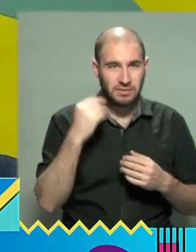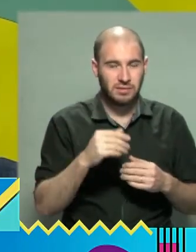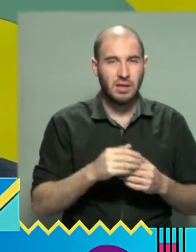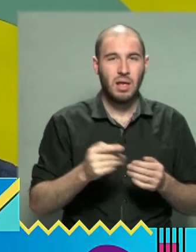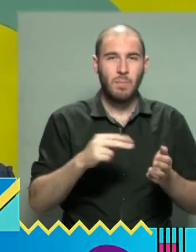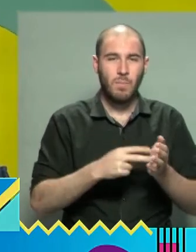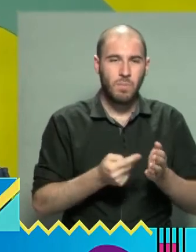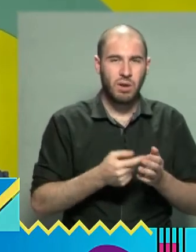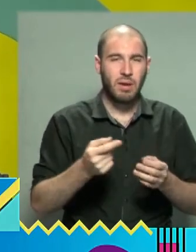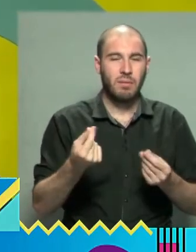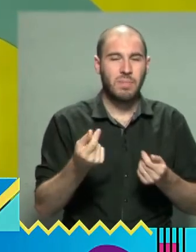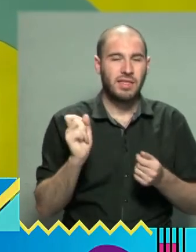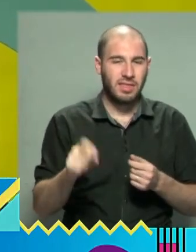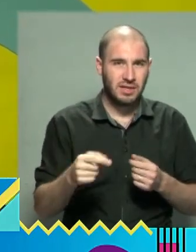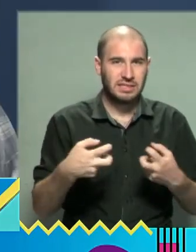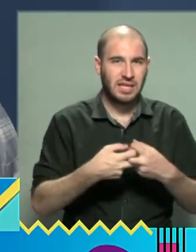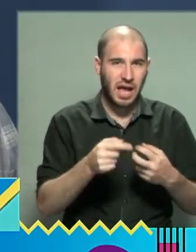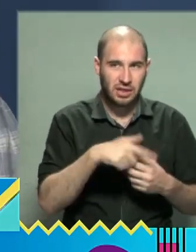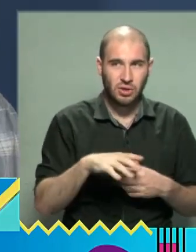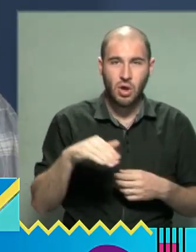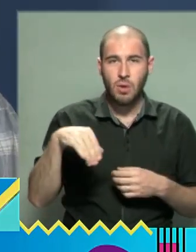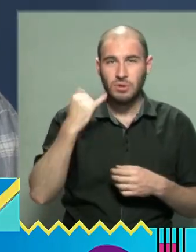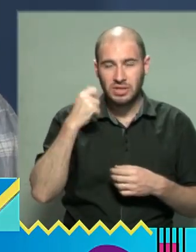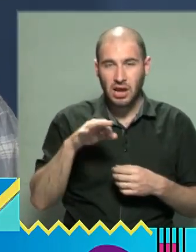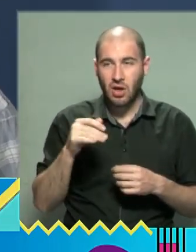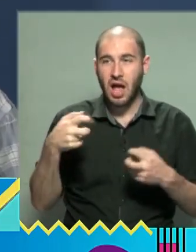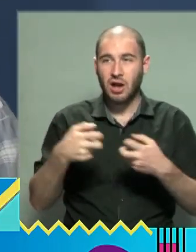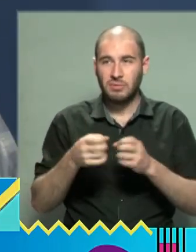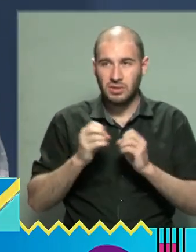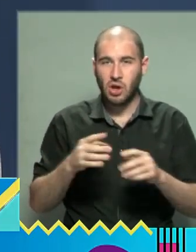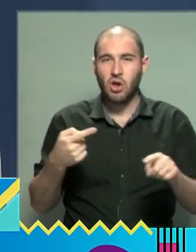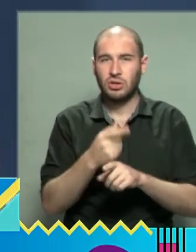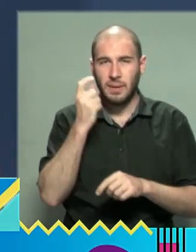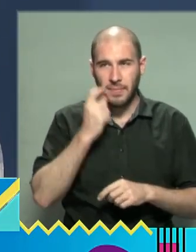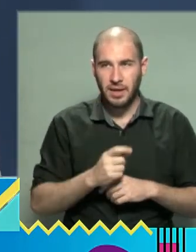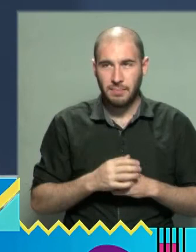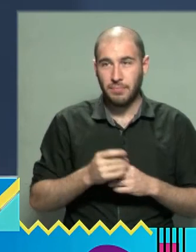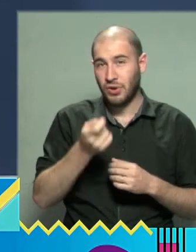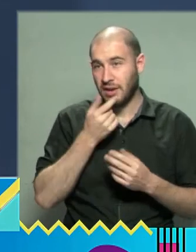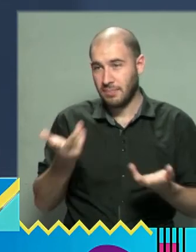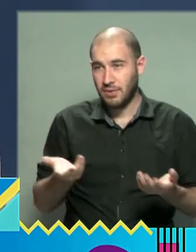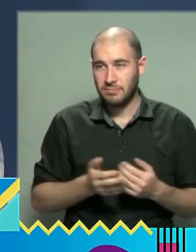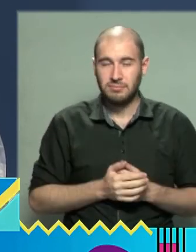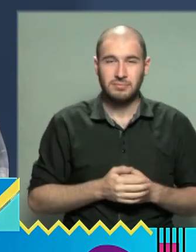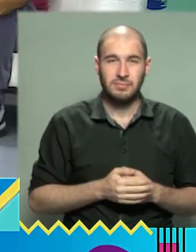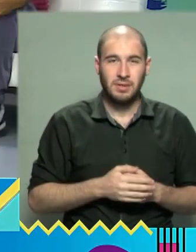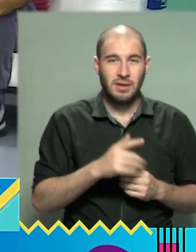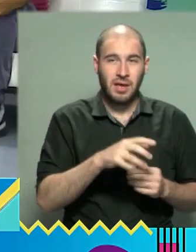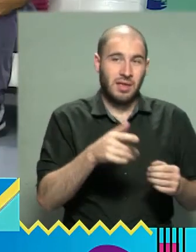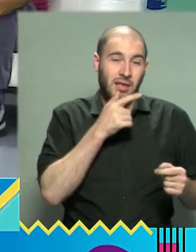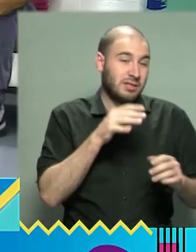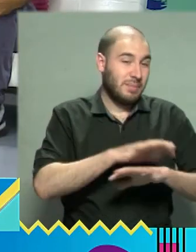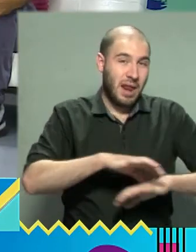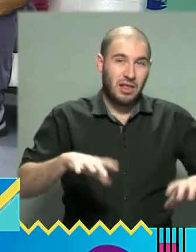afectando a sus propios bolsillos como sindicalistas. Moyano arrancó como sindicalista estando en contra de Menem. por ejemplo. Bueno, se dividen las aguas